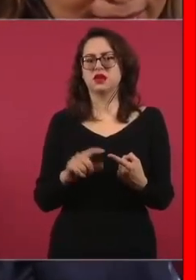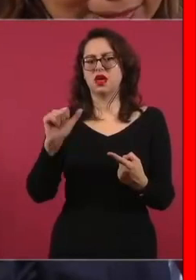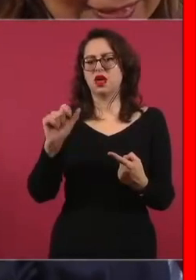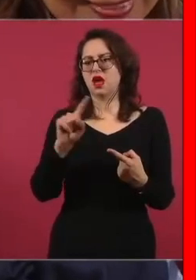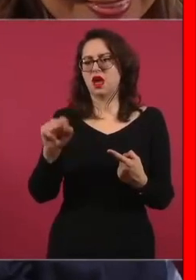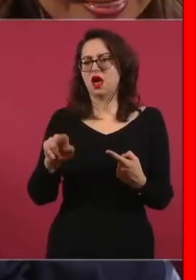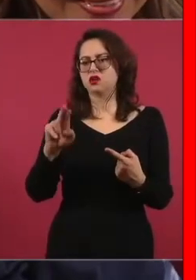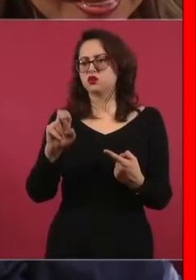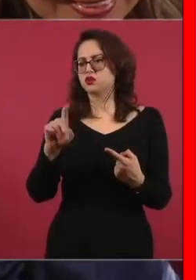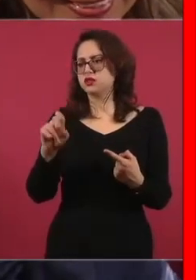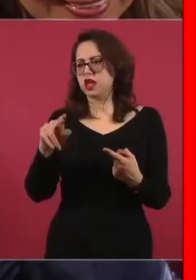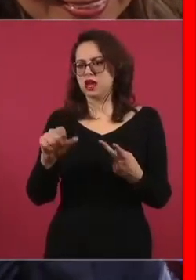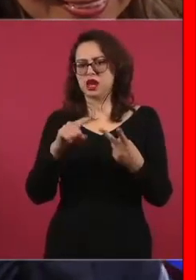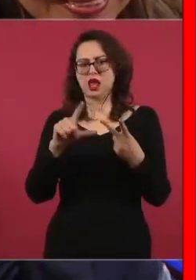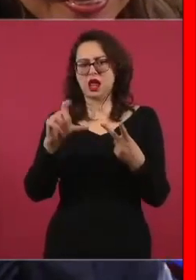López Dóriga,